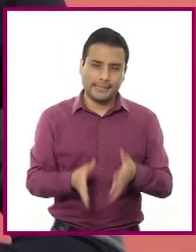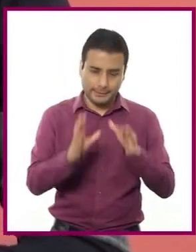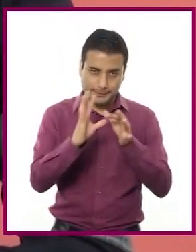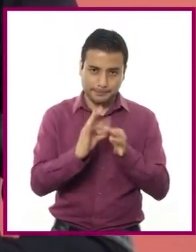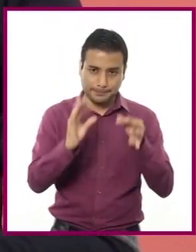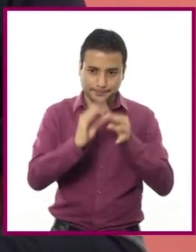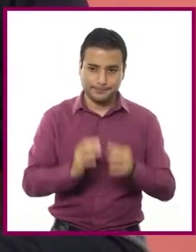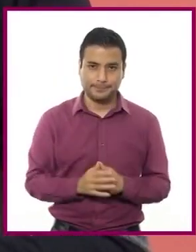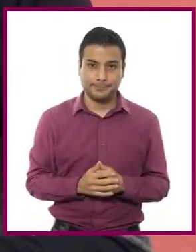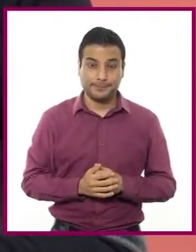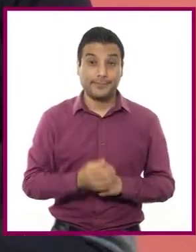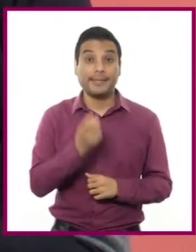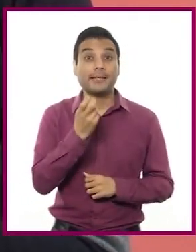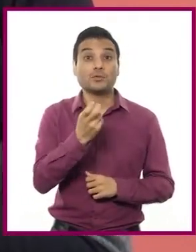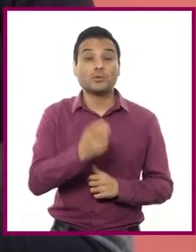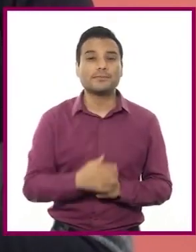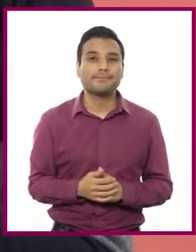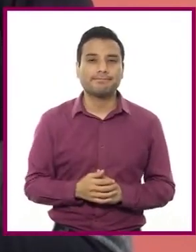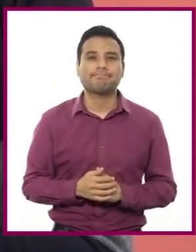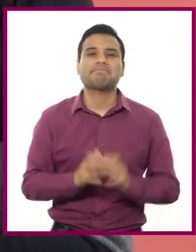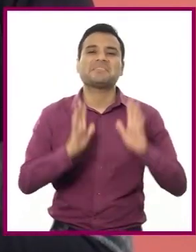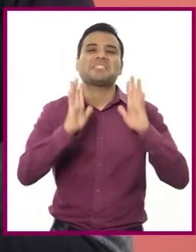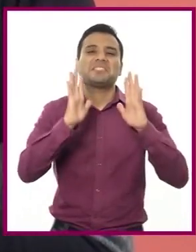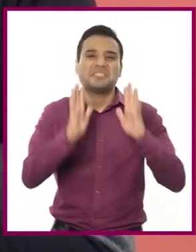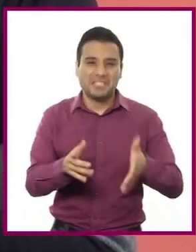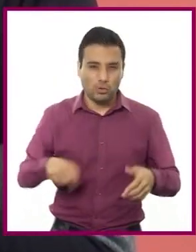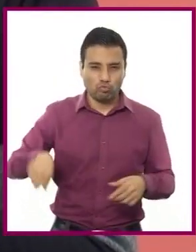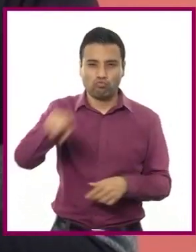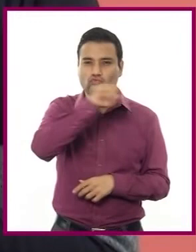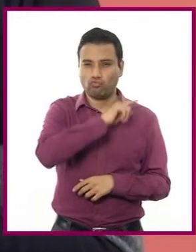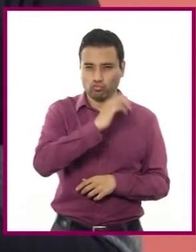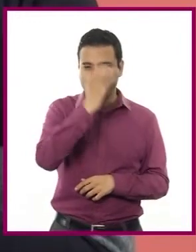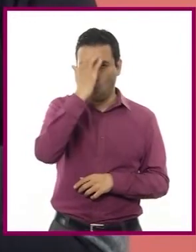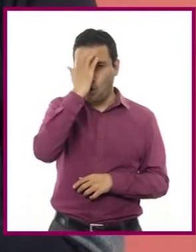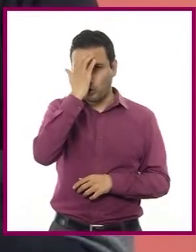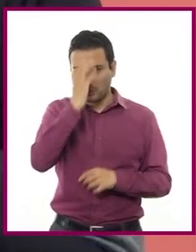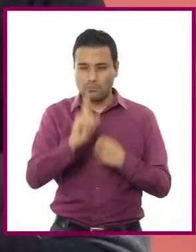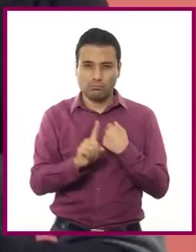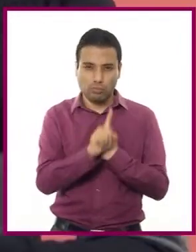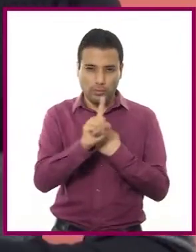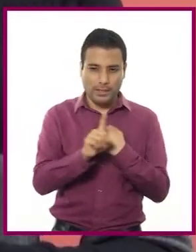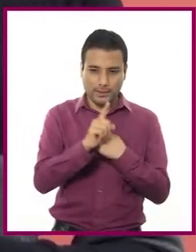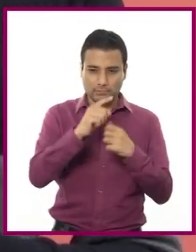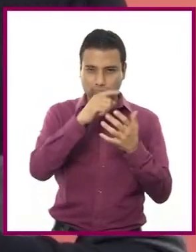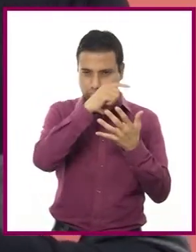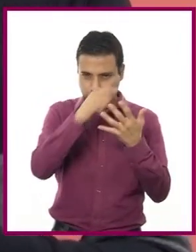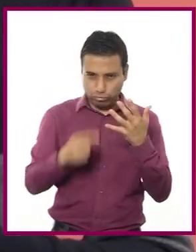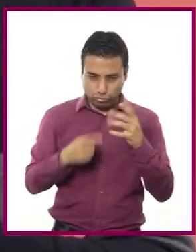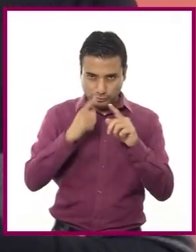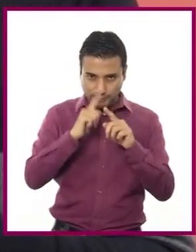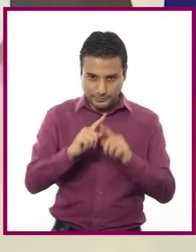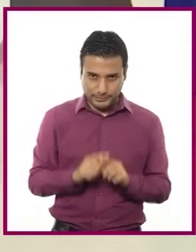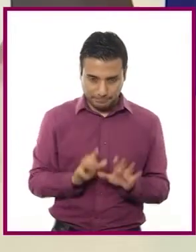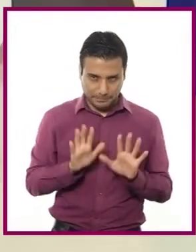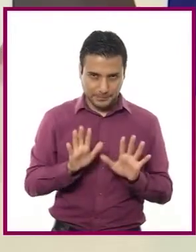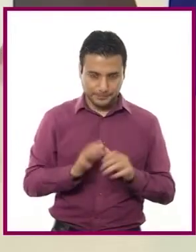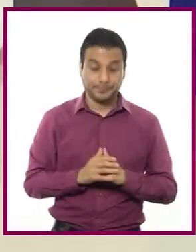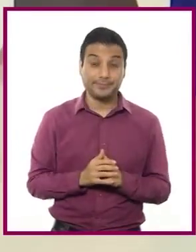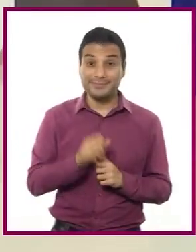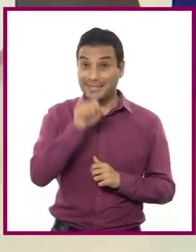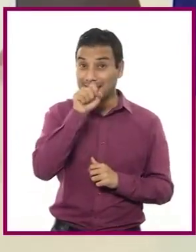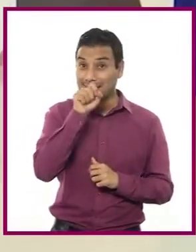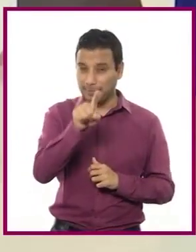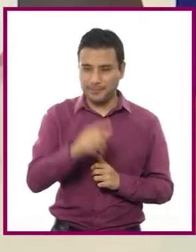esta manera, tenemos un panorama de los que afectan a nuestra sociedad. También nos percatamos